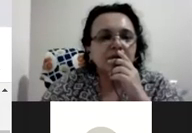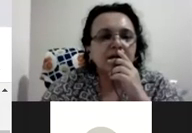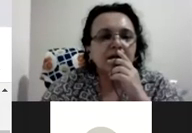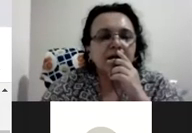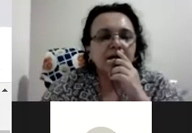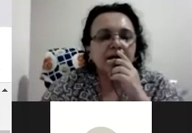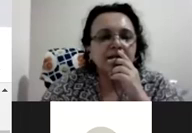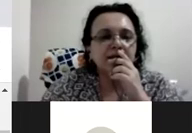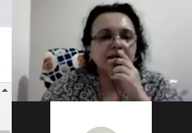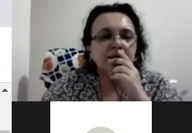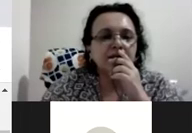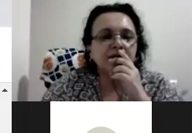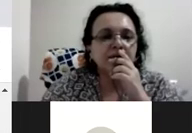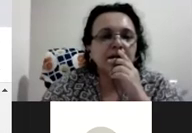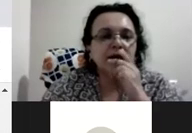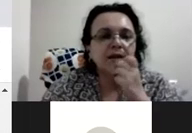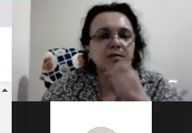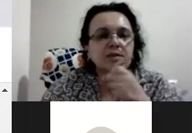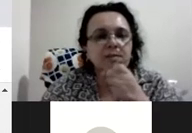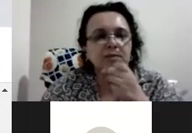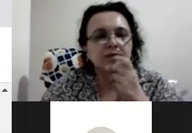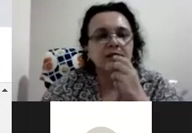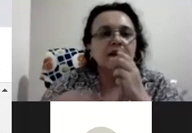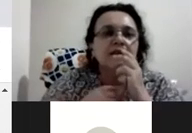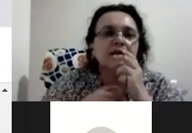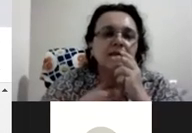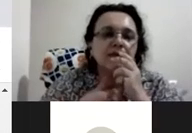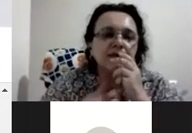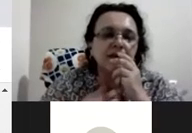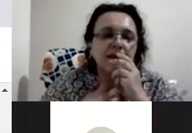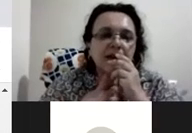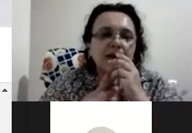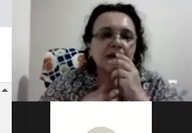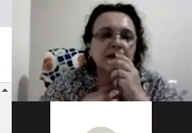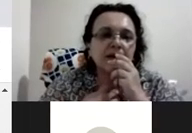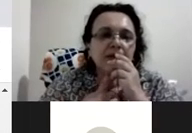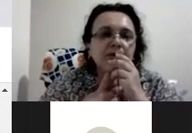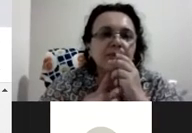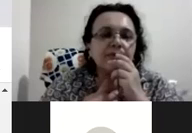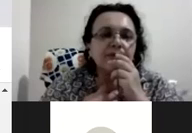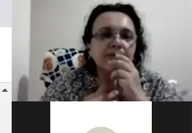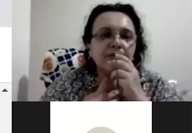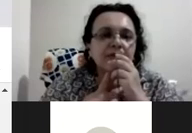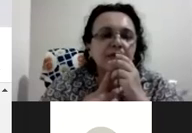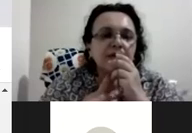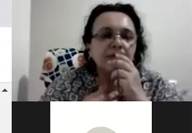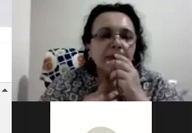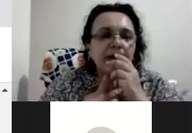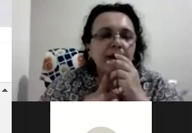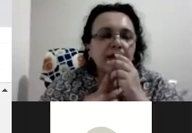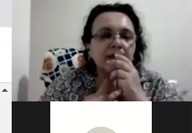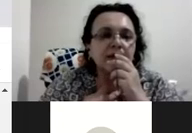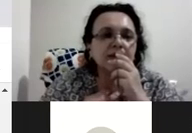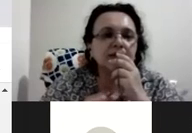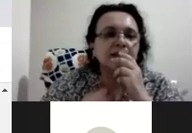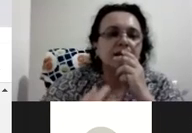yo voy a bajar esta conversación para que la escuchemos. Tratemos de estar a la hora, por favor,